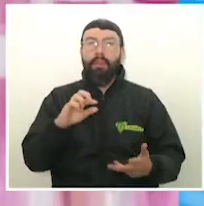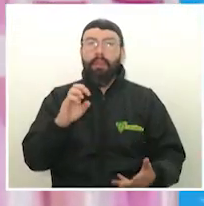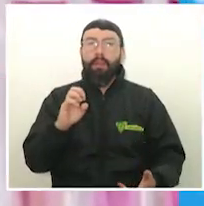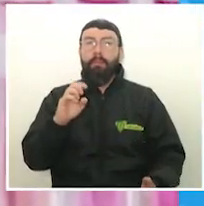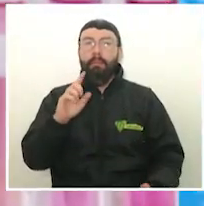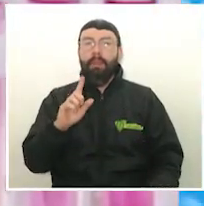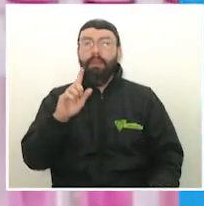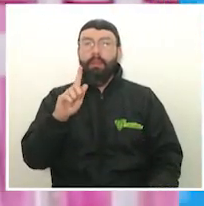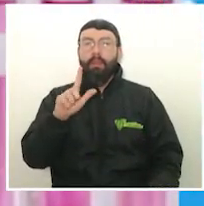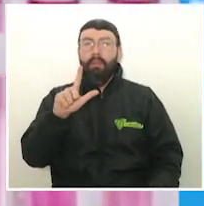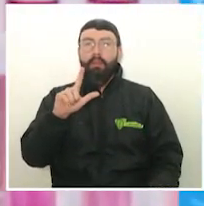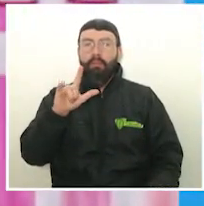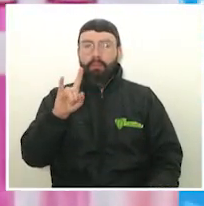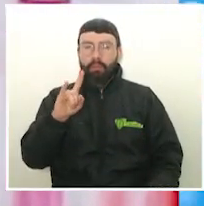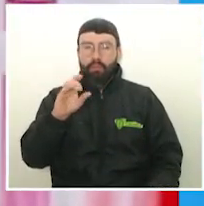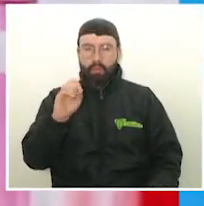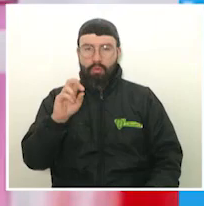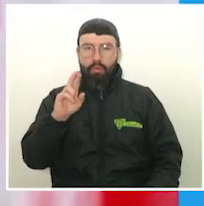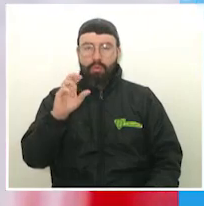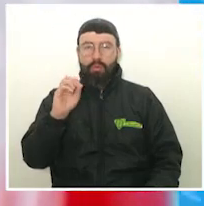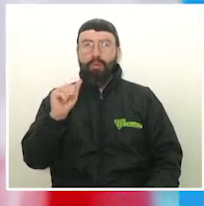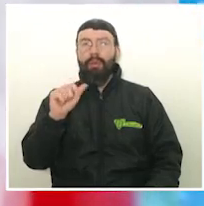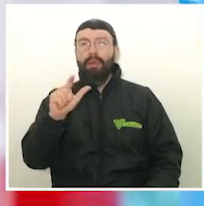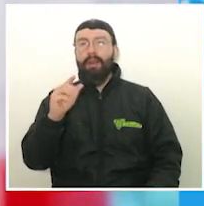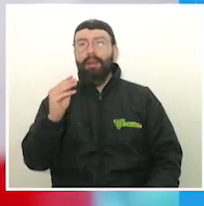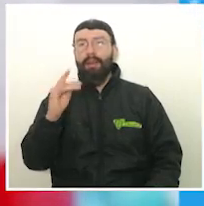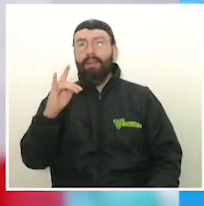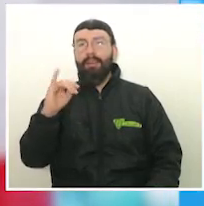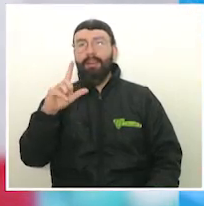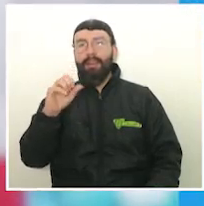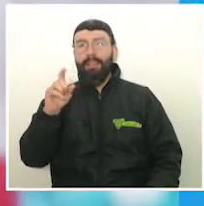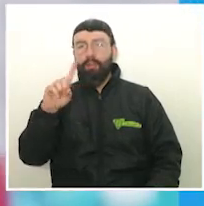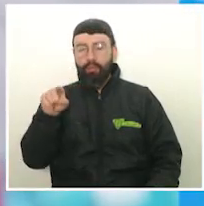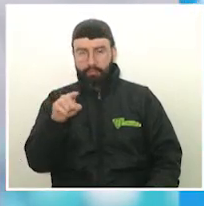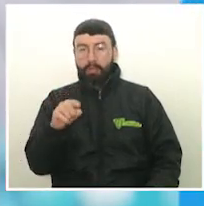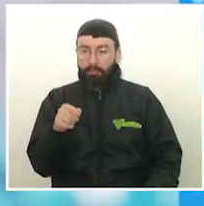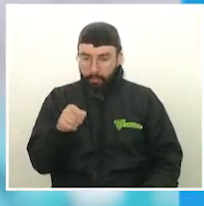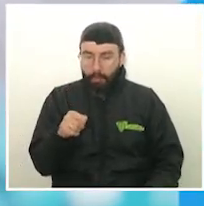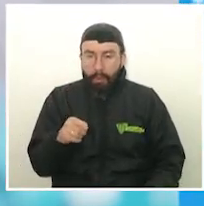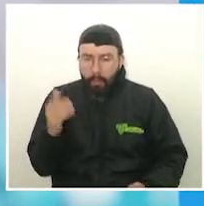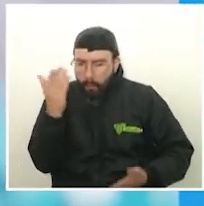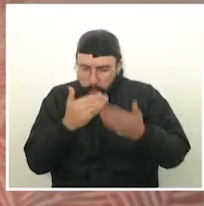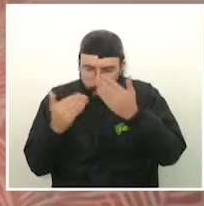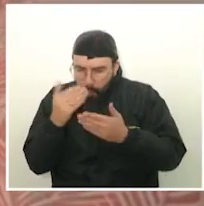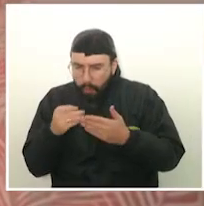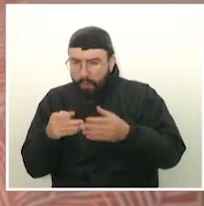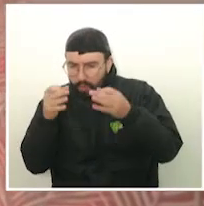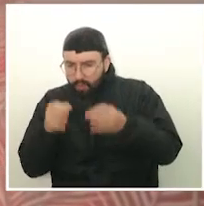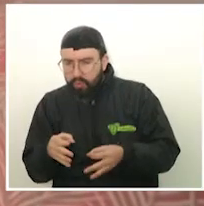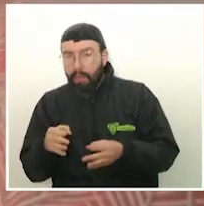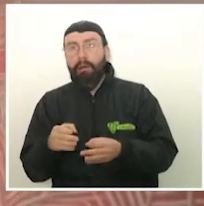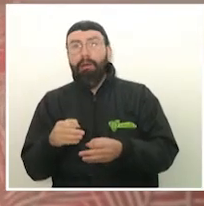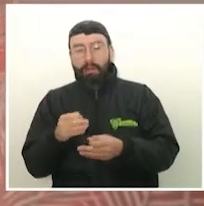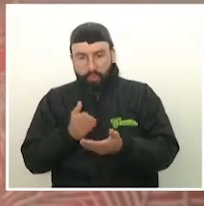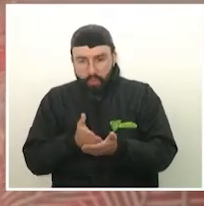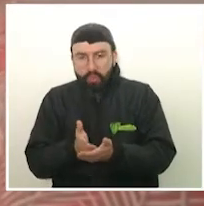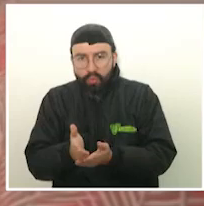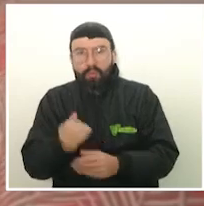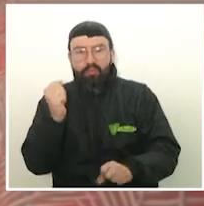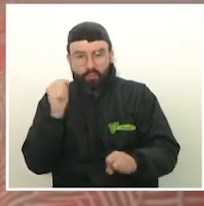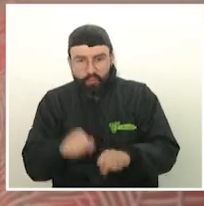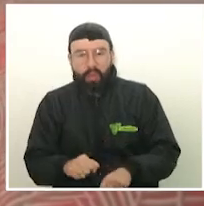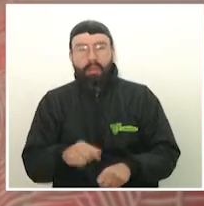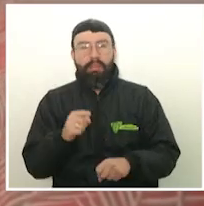perfluoroalquilos, sustancias químicas comprobadas científicamente que son inductores del cáncer